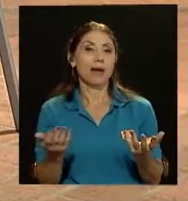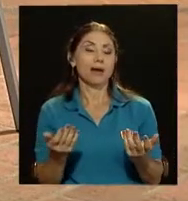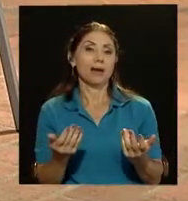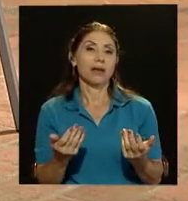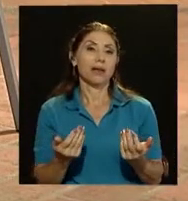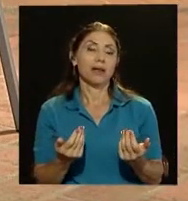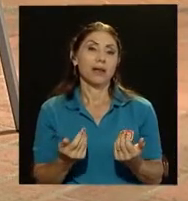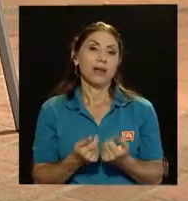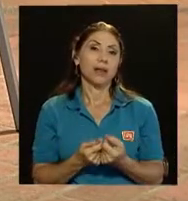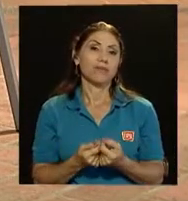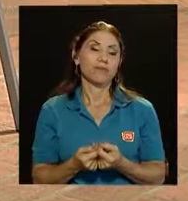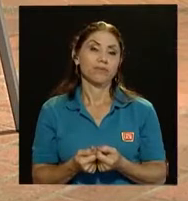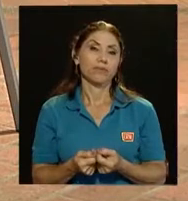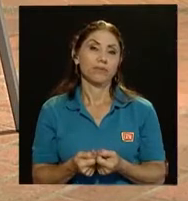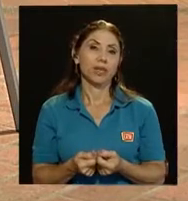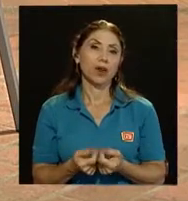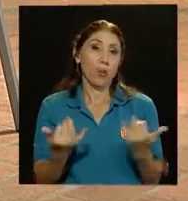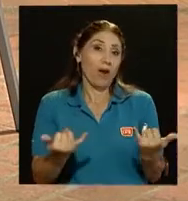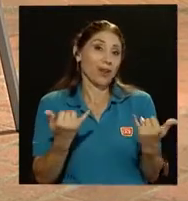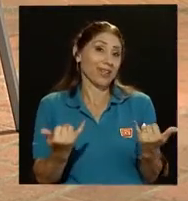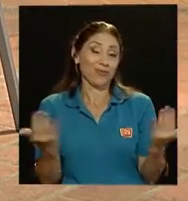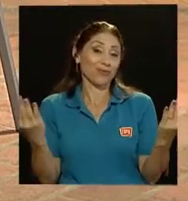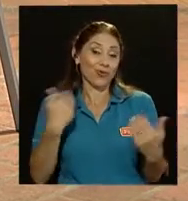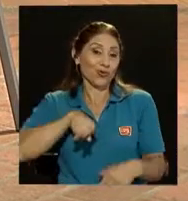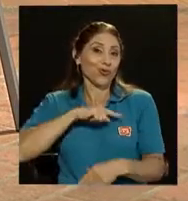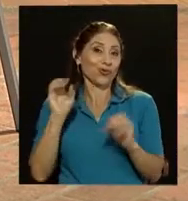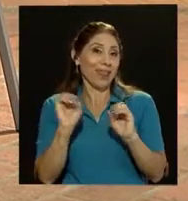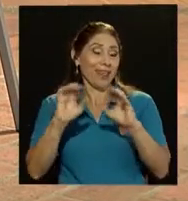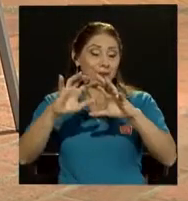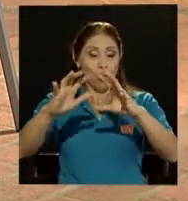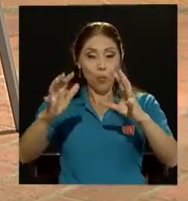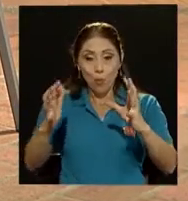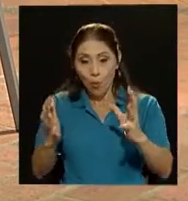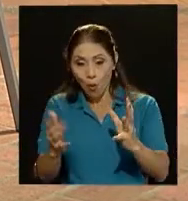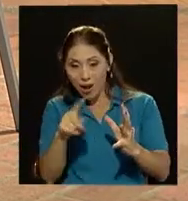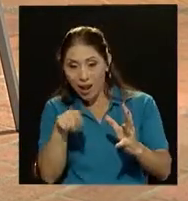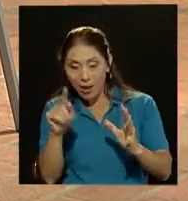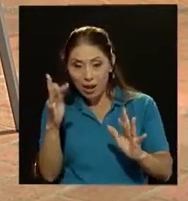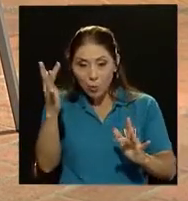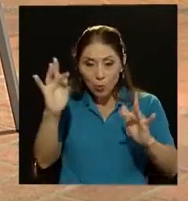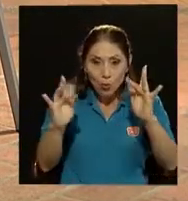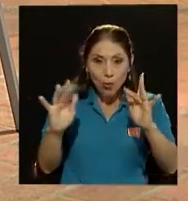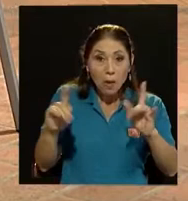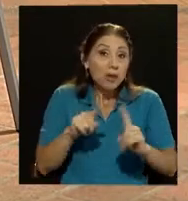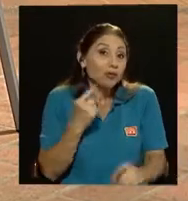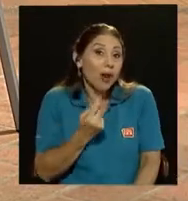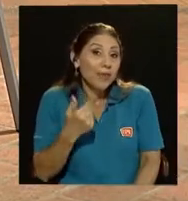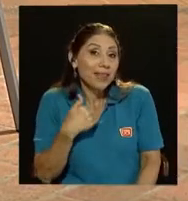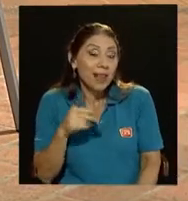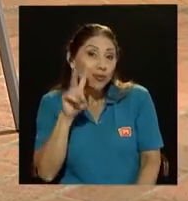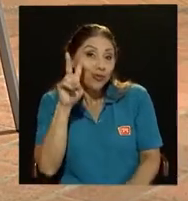cual, como no tenemos bola de cristal, tenemos un par de copas de cristal nada más, no